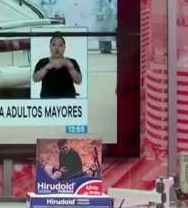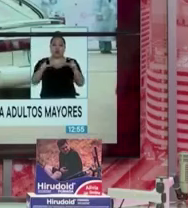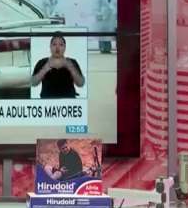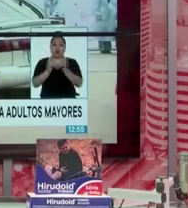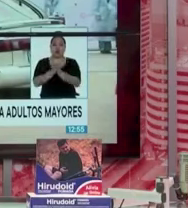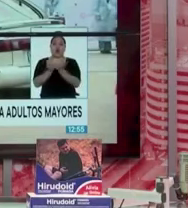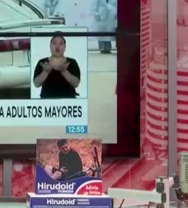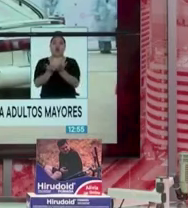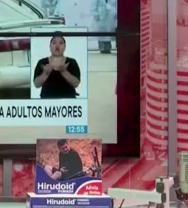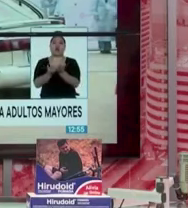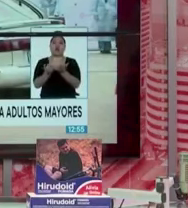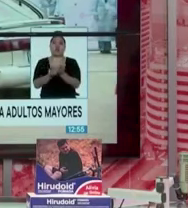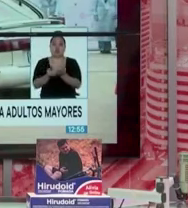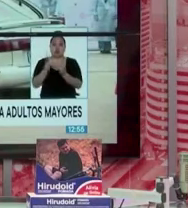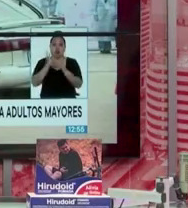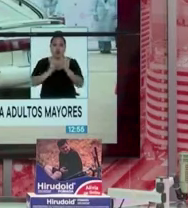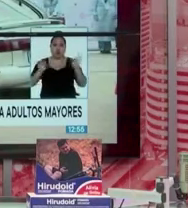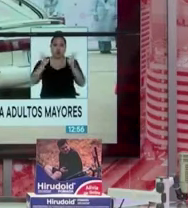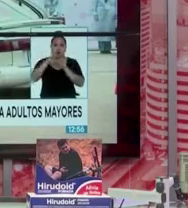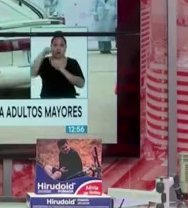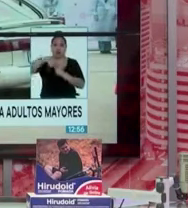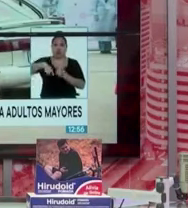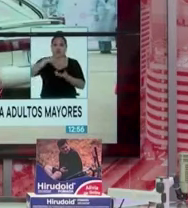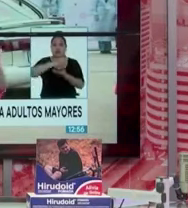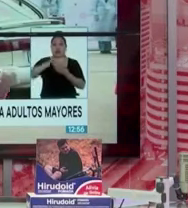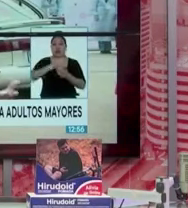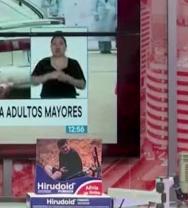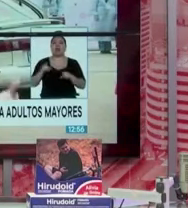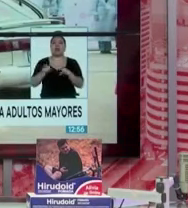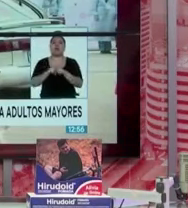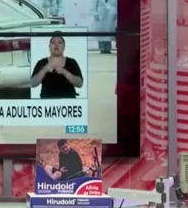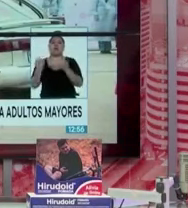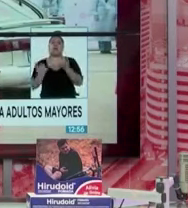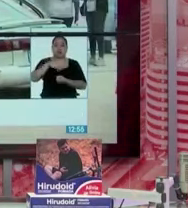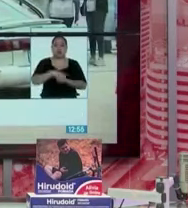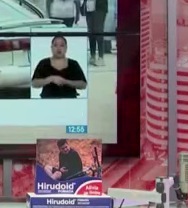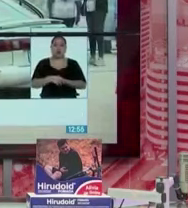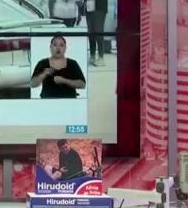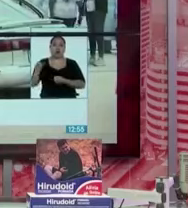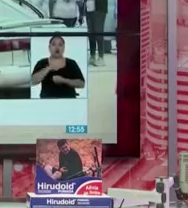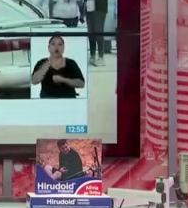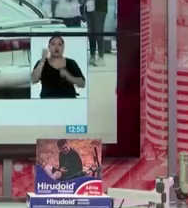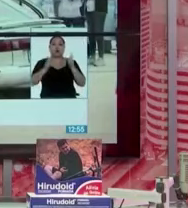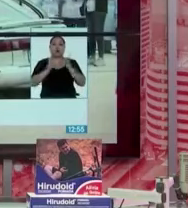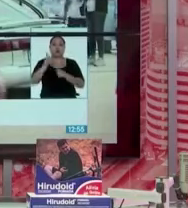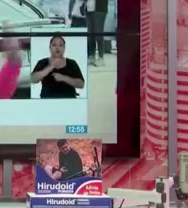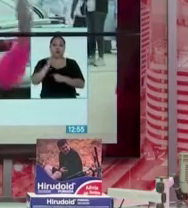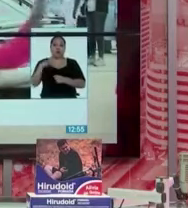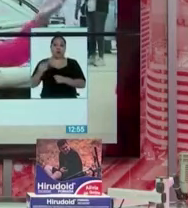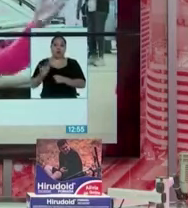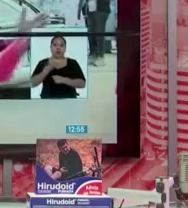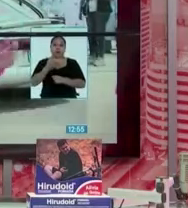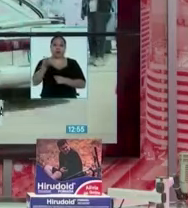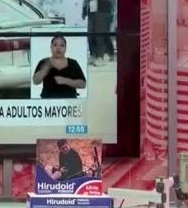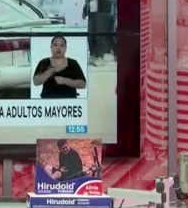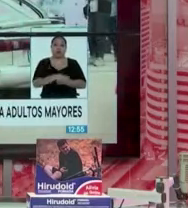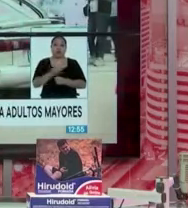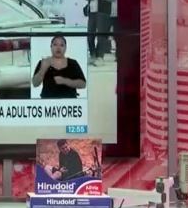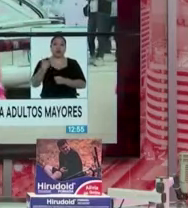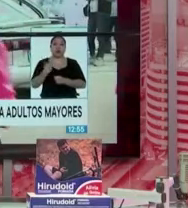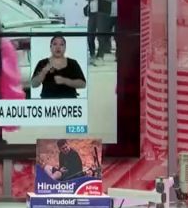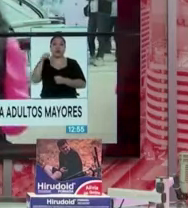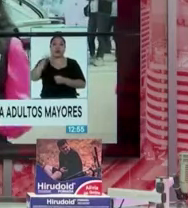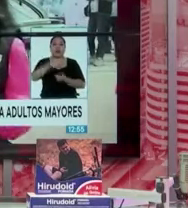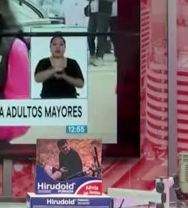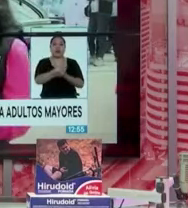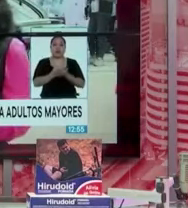principio de la semana, no van a llegar ni a eso. Por eso es importante cuidarse, el